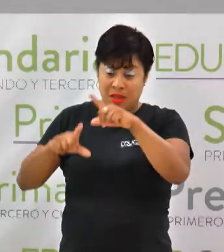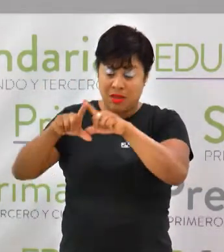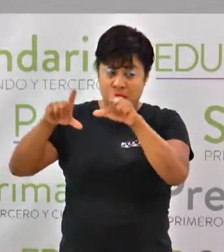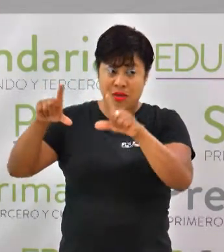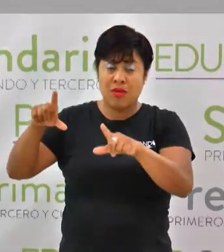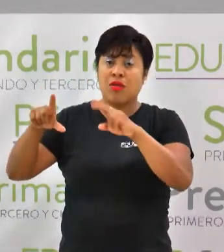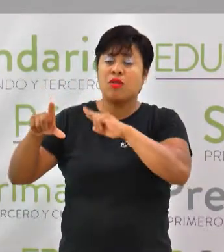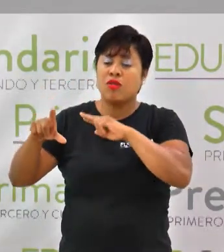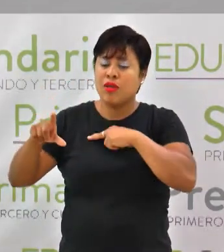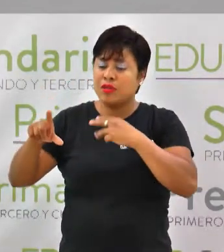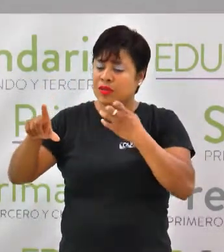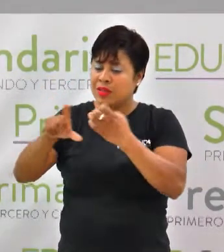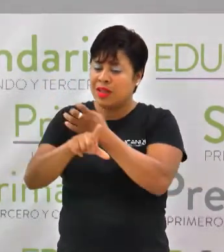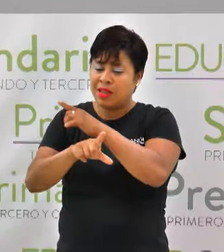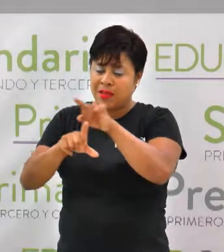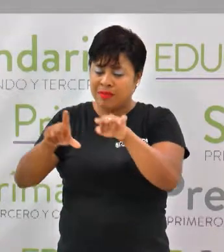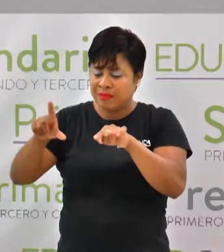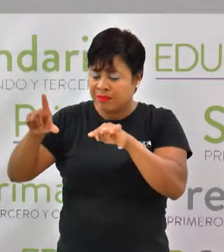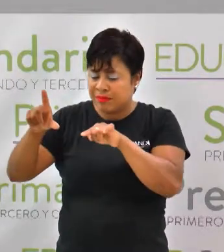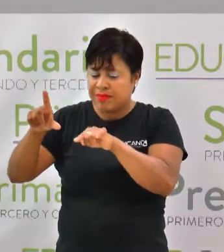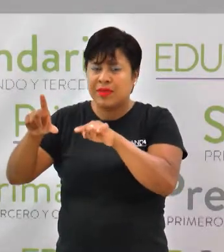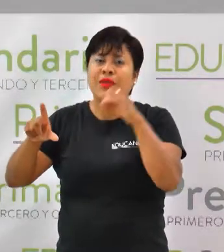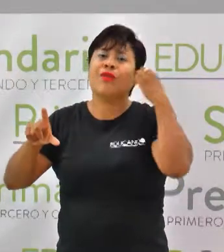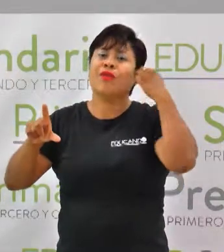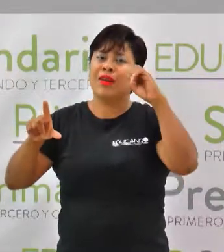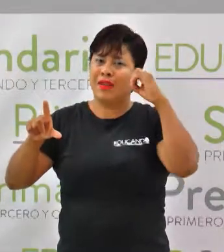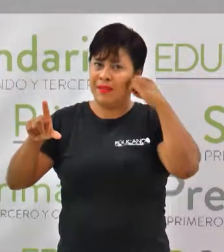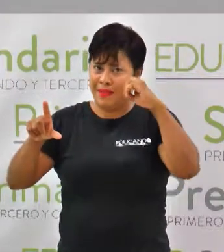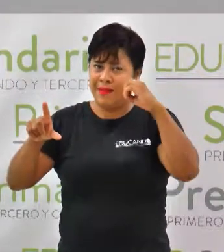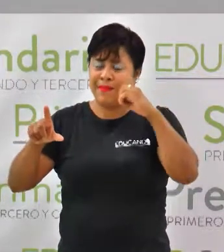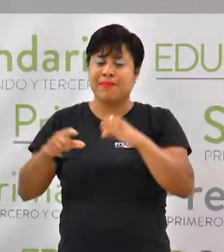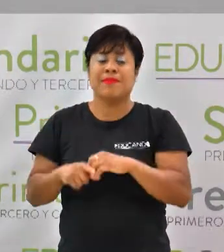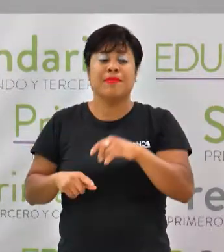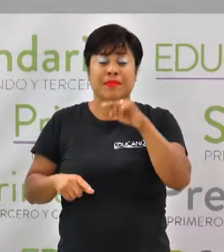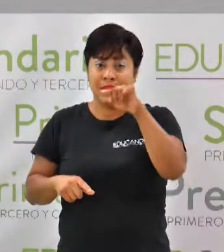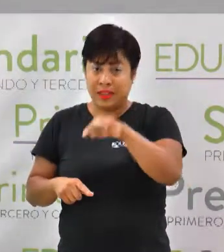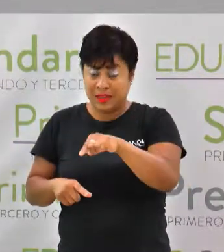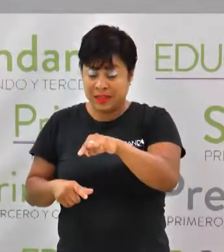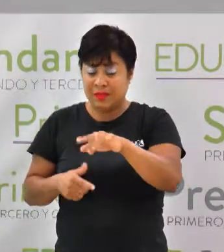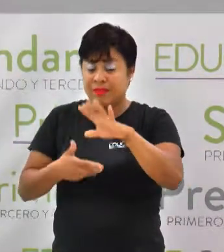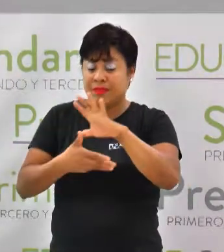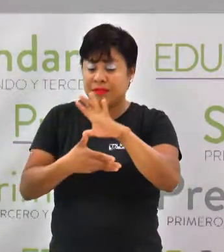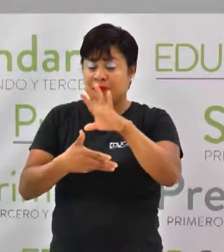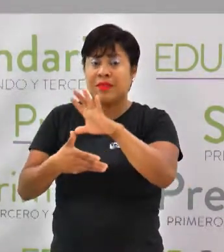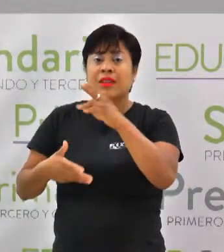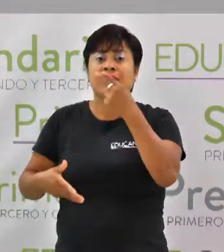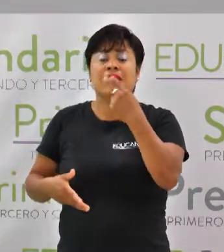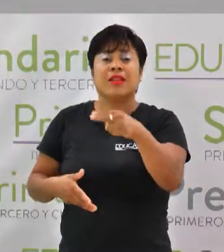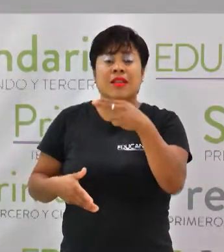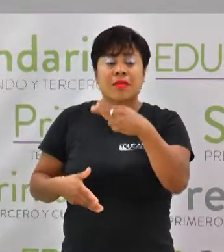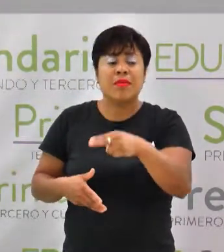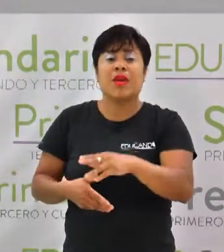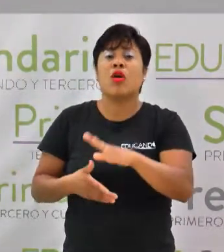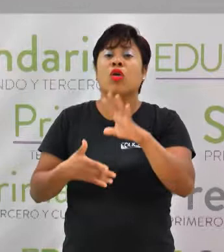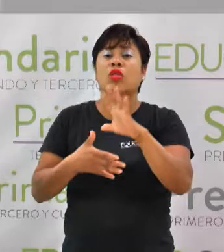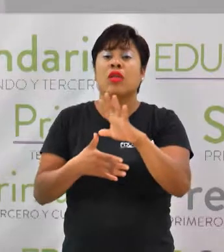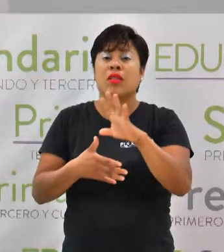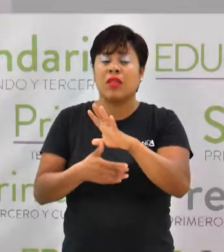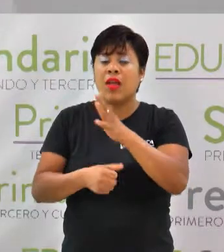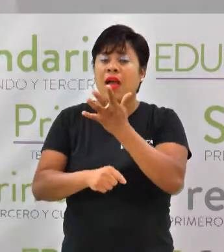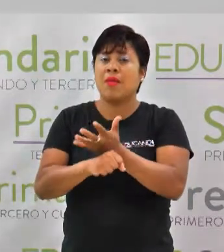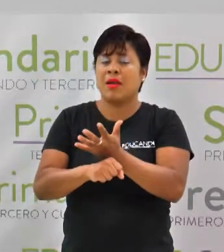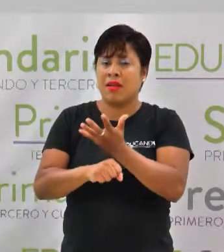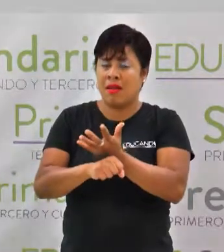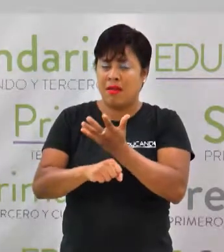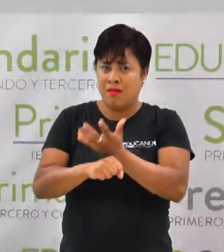aquí abajo, está nuestro estado, que es Oaxaca. Muy bien. Y este continente se llama el